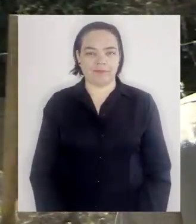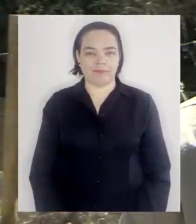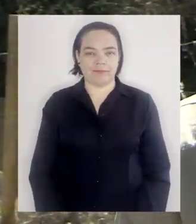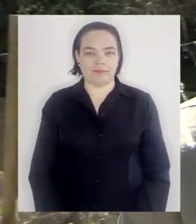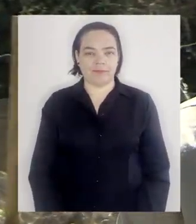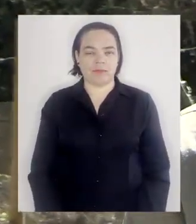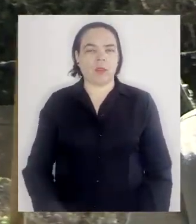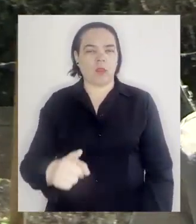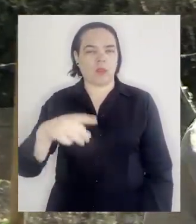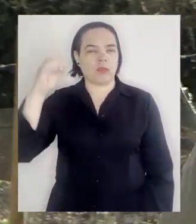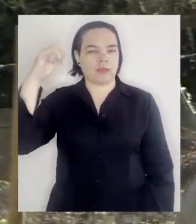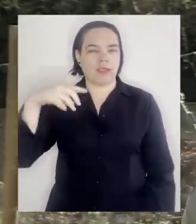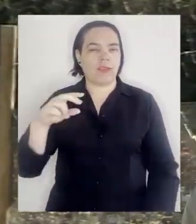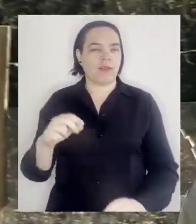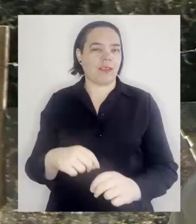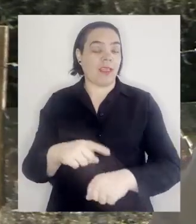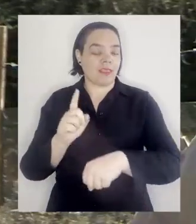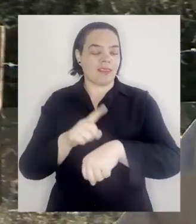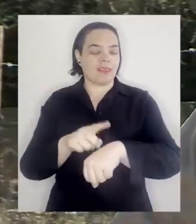televisión es un poquito